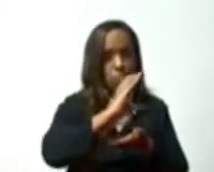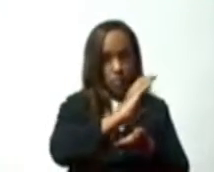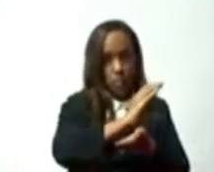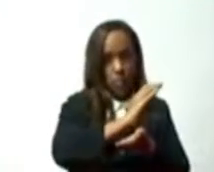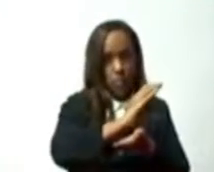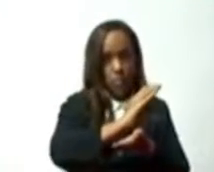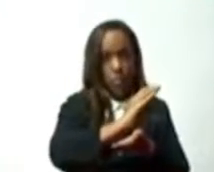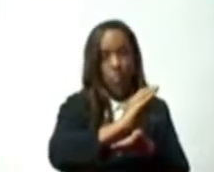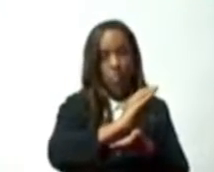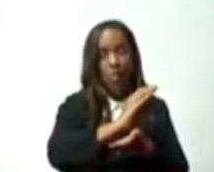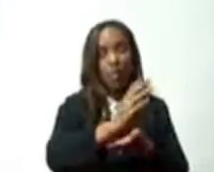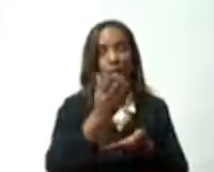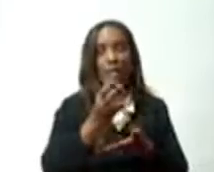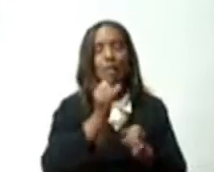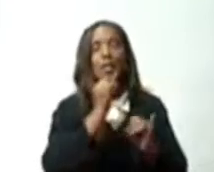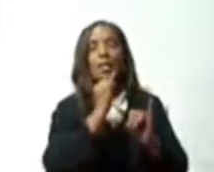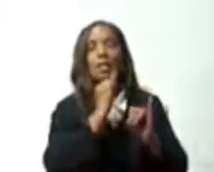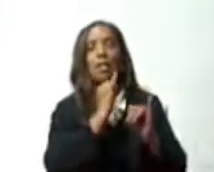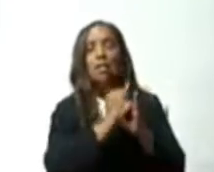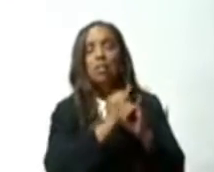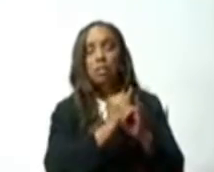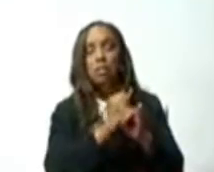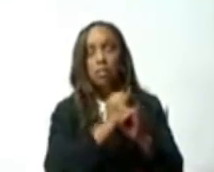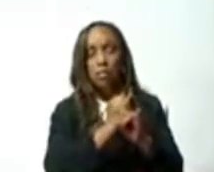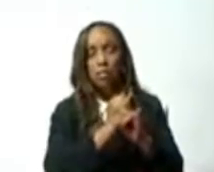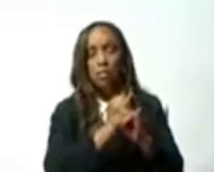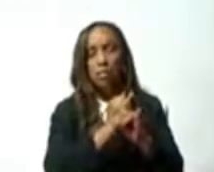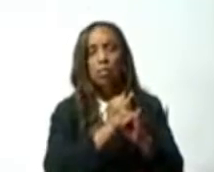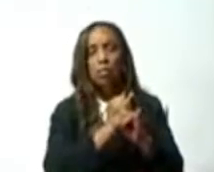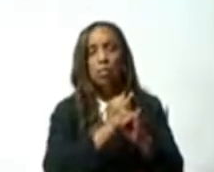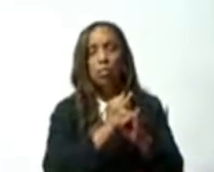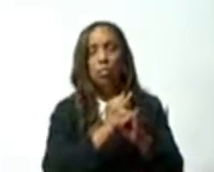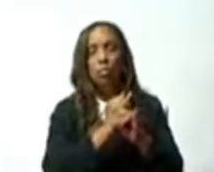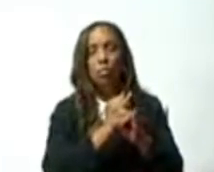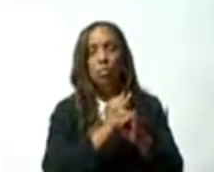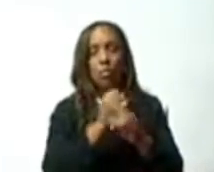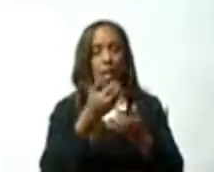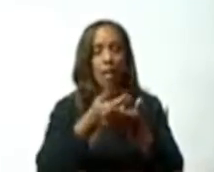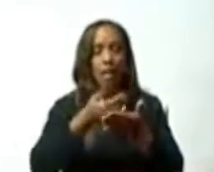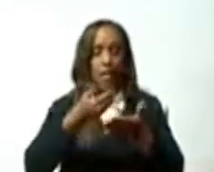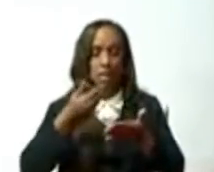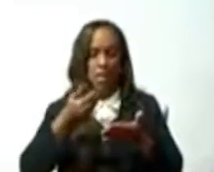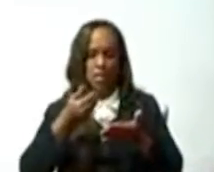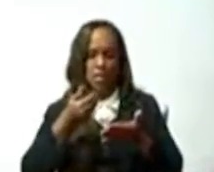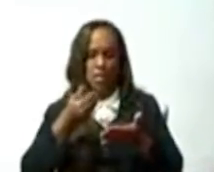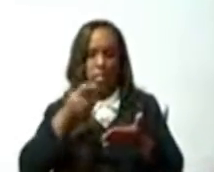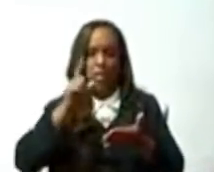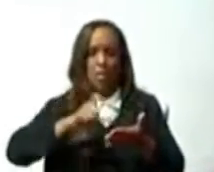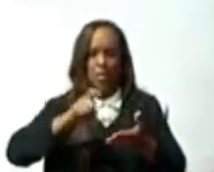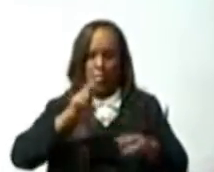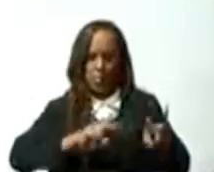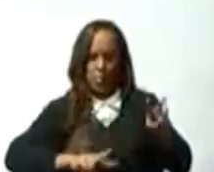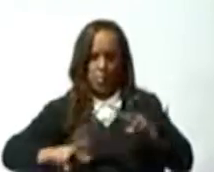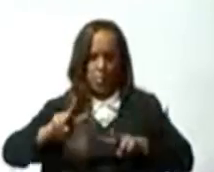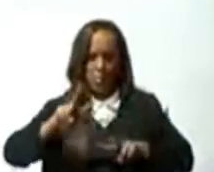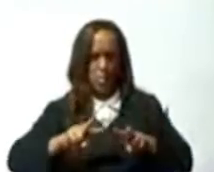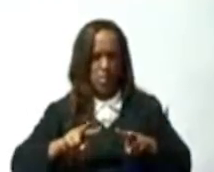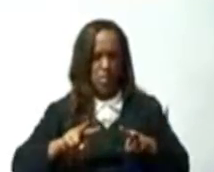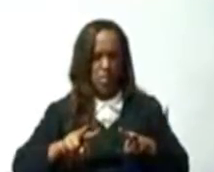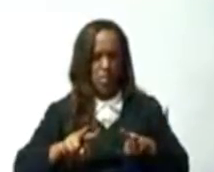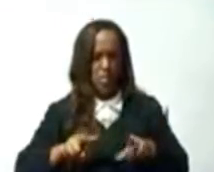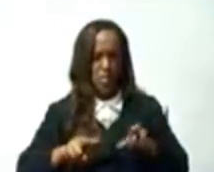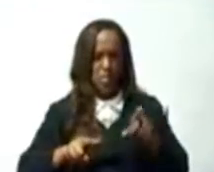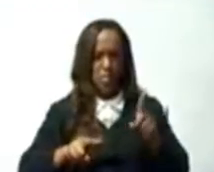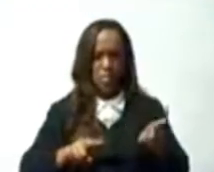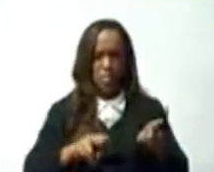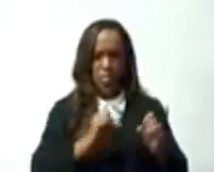a la economía nacional. Resulta que ese párrafo